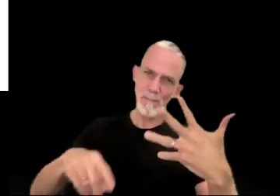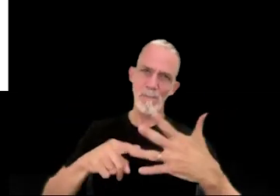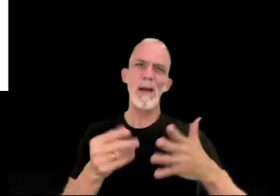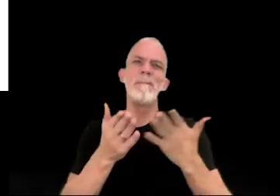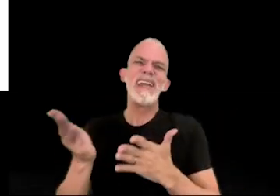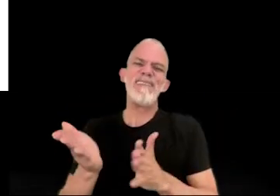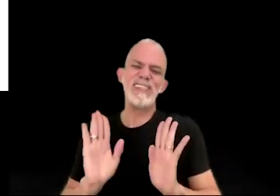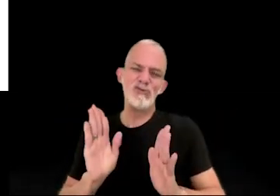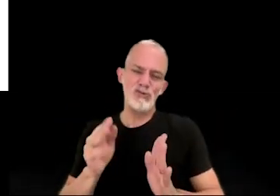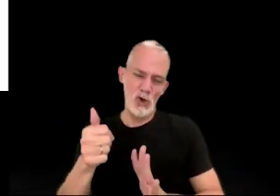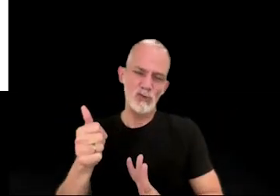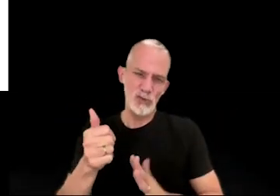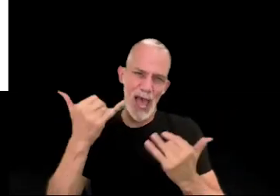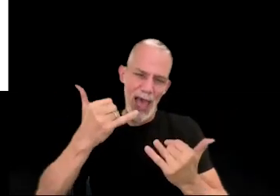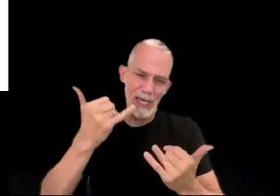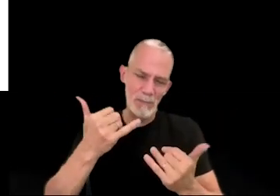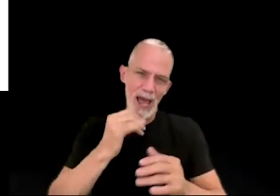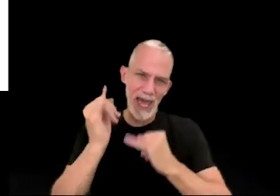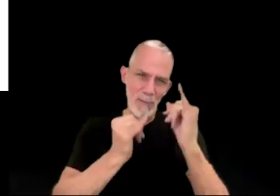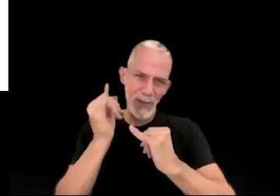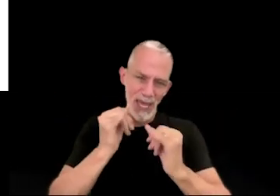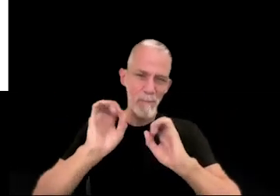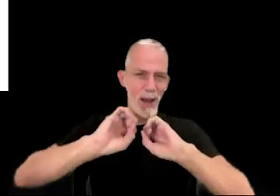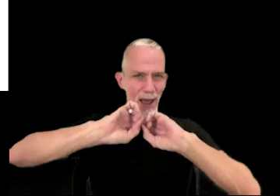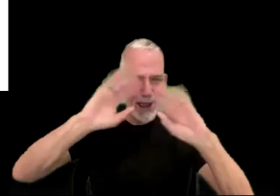vamos a desarrollar también para tener presente.